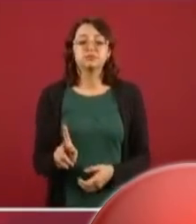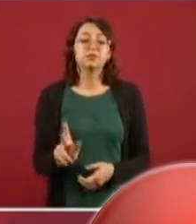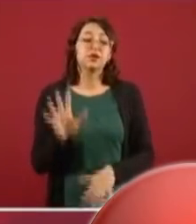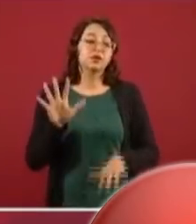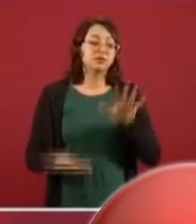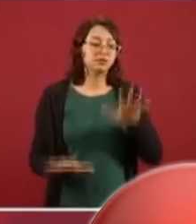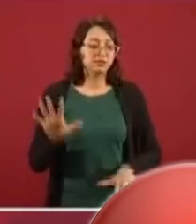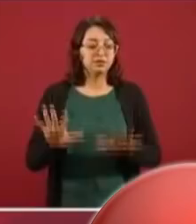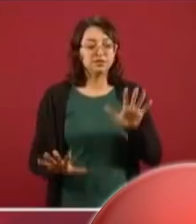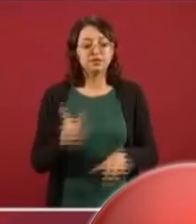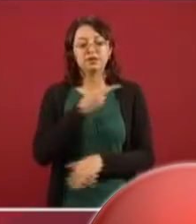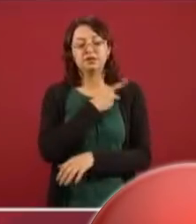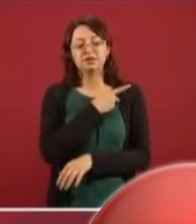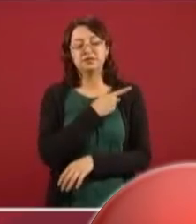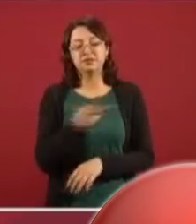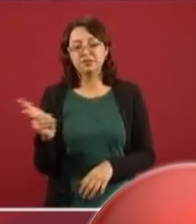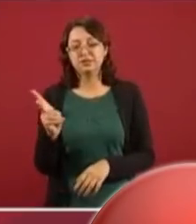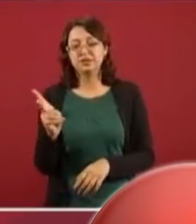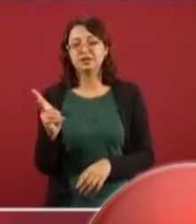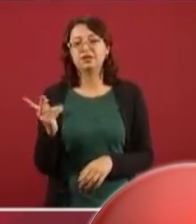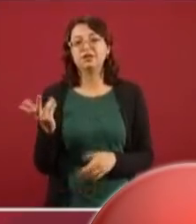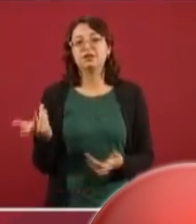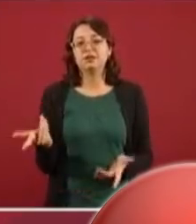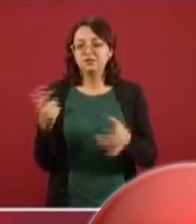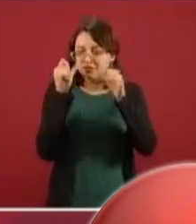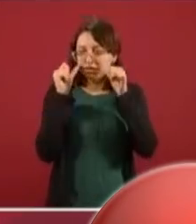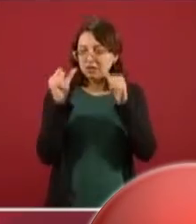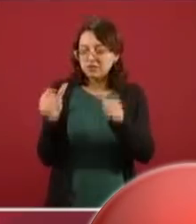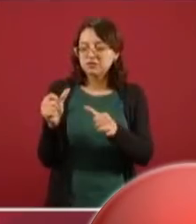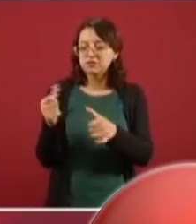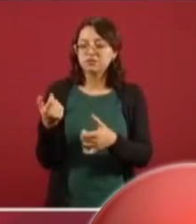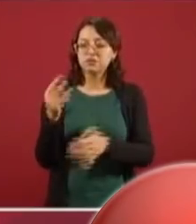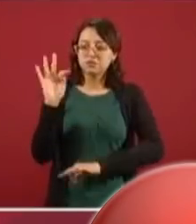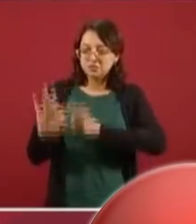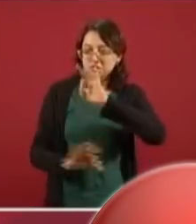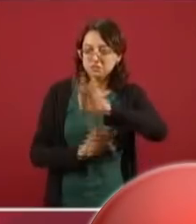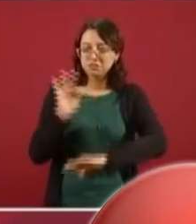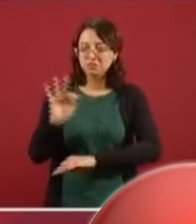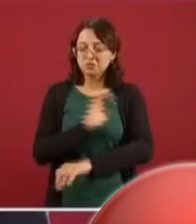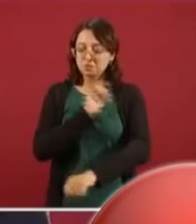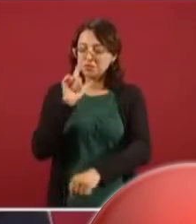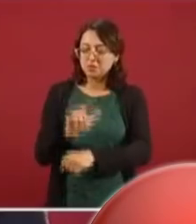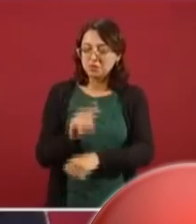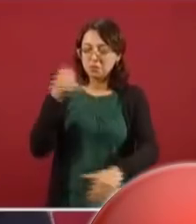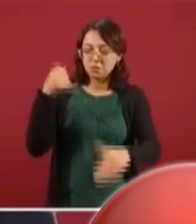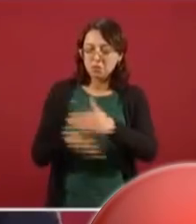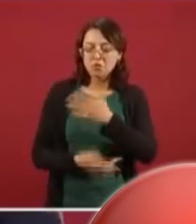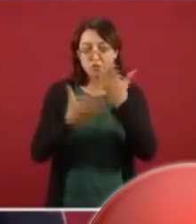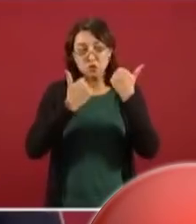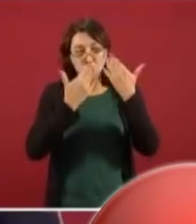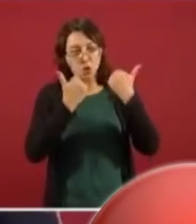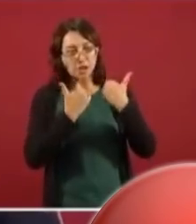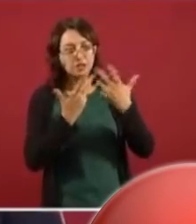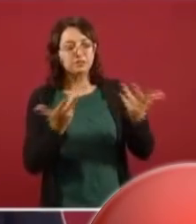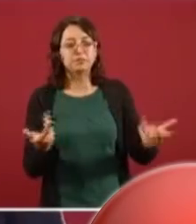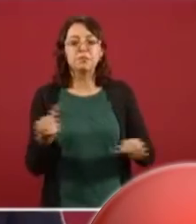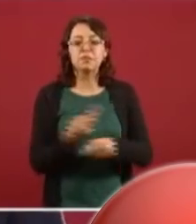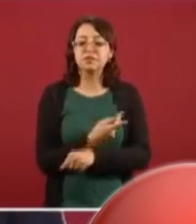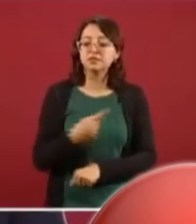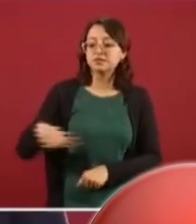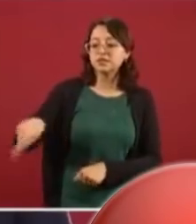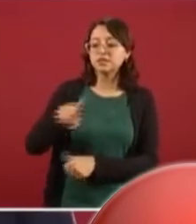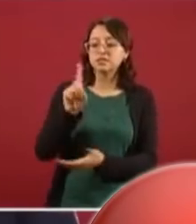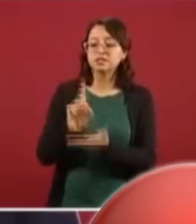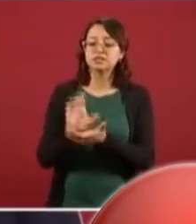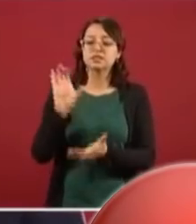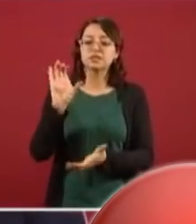pobreza y por la falta de atención médica especializada, esas discapacidades,